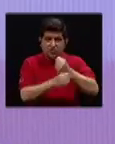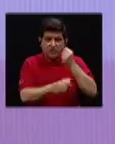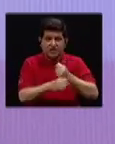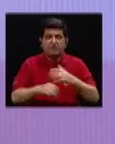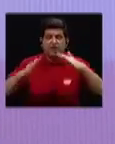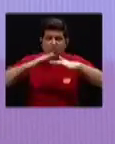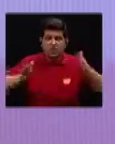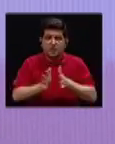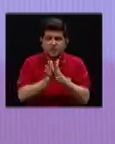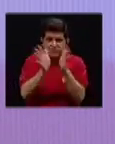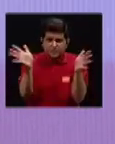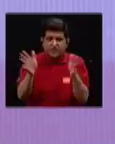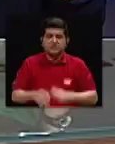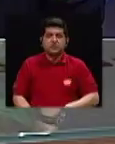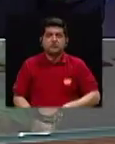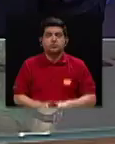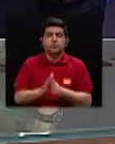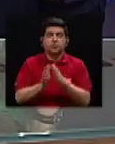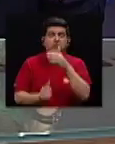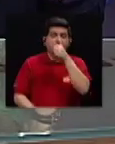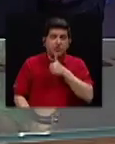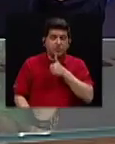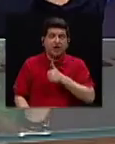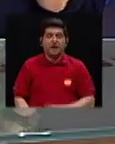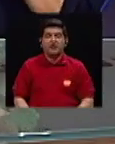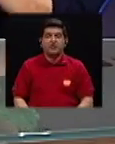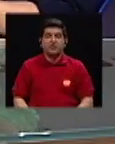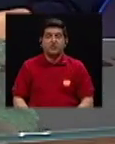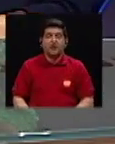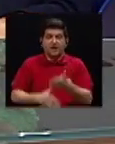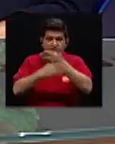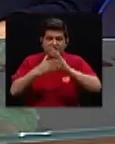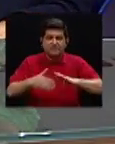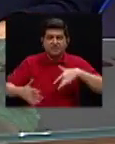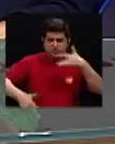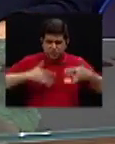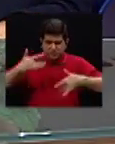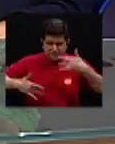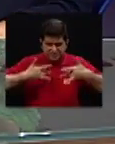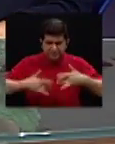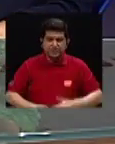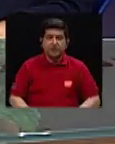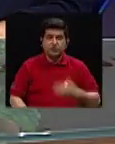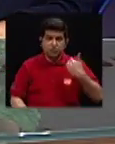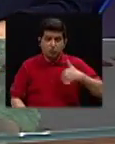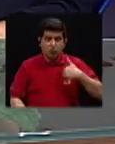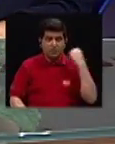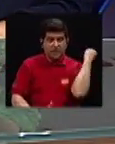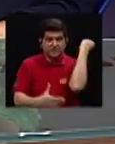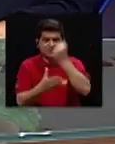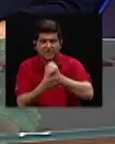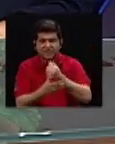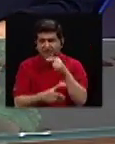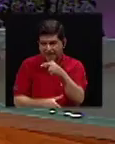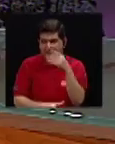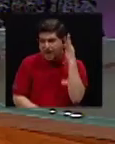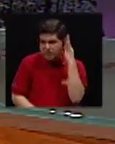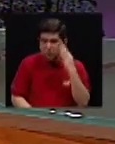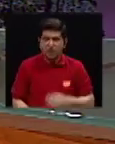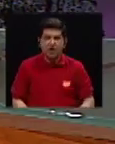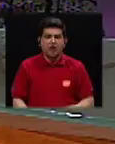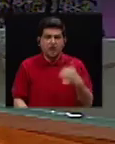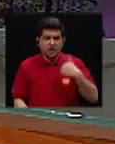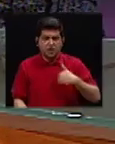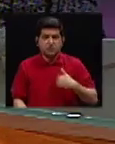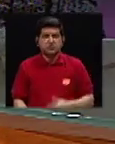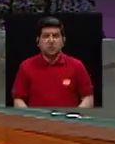públicos y privados en la división de los sentimientos y los hombres que matan a las mujeres son hombres conocidos